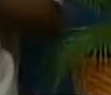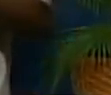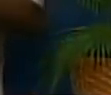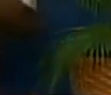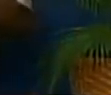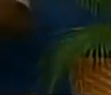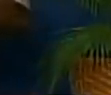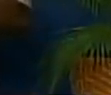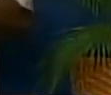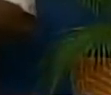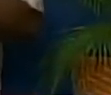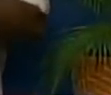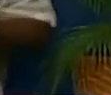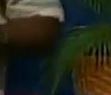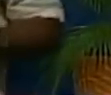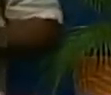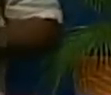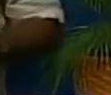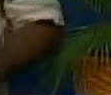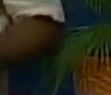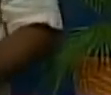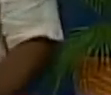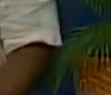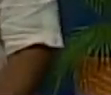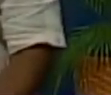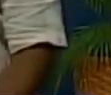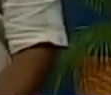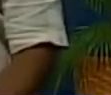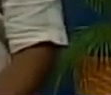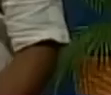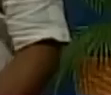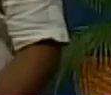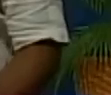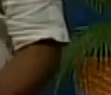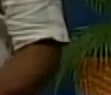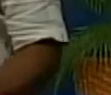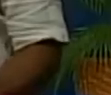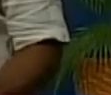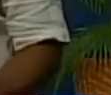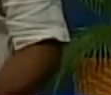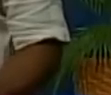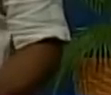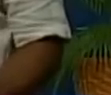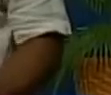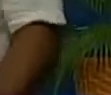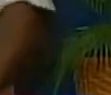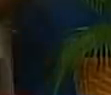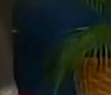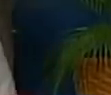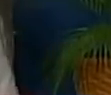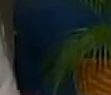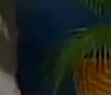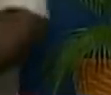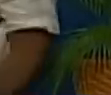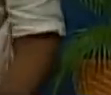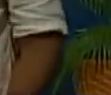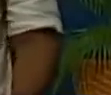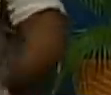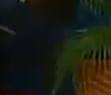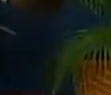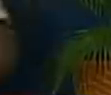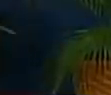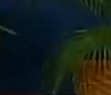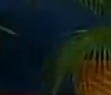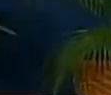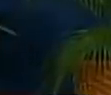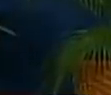nosotros llegamos al piso, tocamos piso. Y ahora vamos a empezar a levantar, lentamente a levantar. Y en eso han ayudado los CLAP.